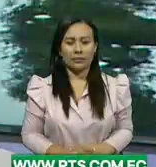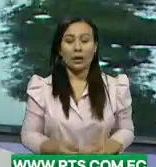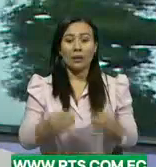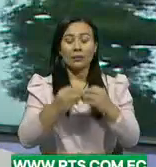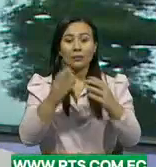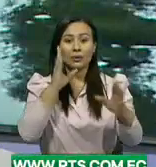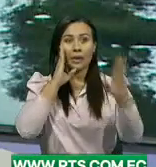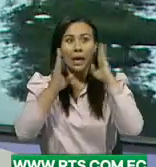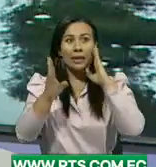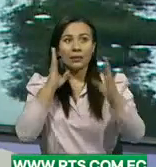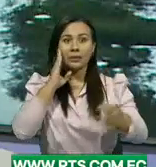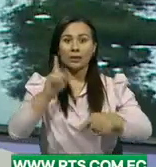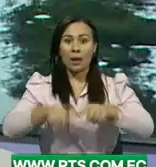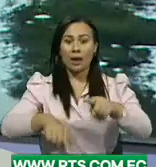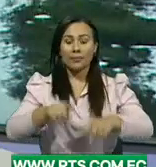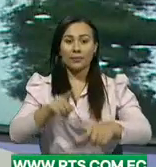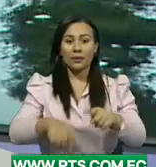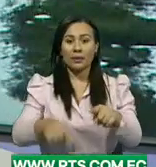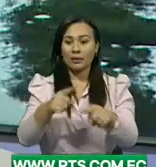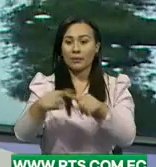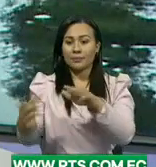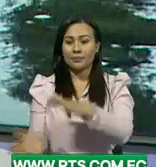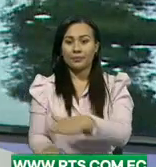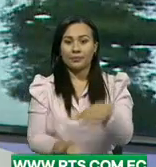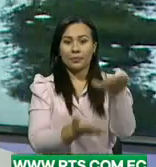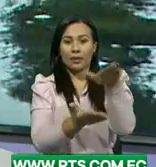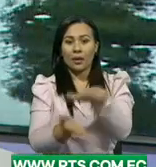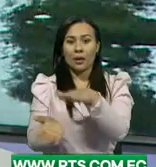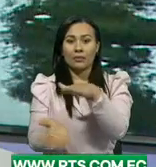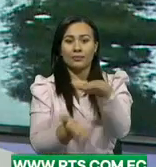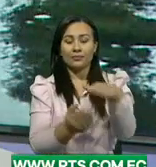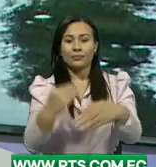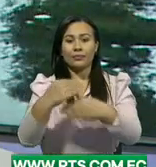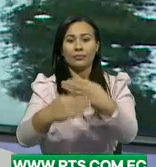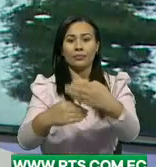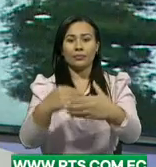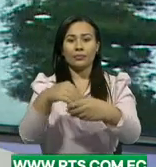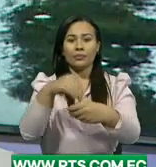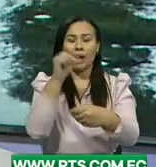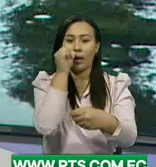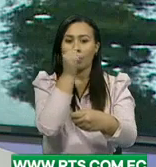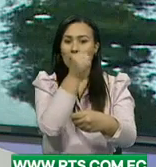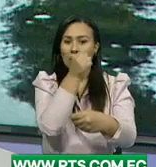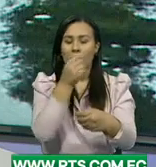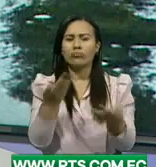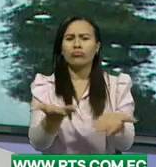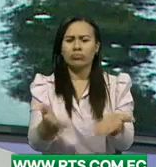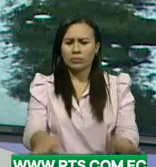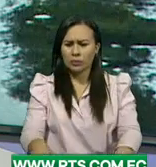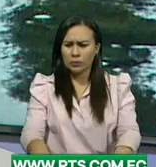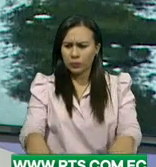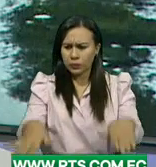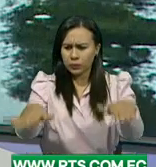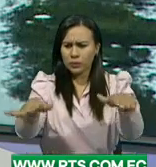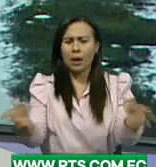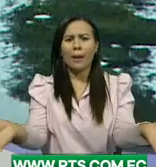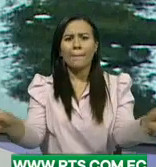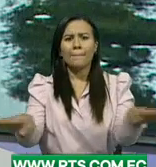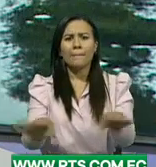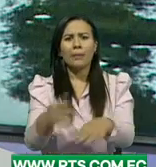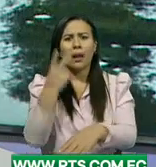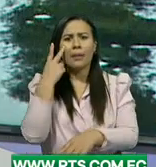Mucha atención, amigos. Varios paquetes de droga fueron hallados flotando en la playa de El Murciélago de Manta, provincia de